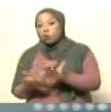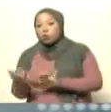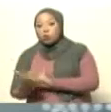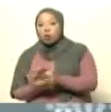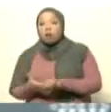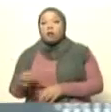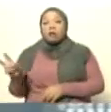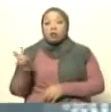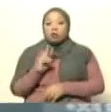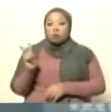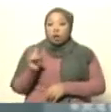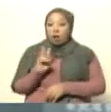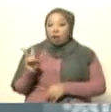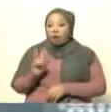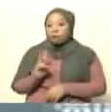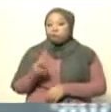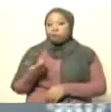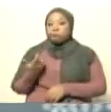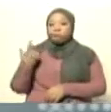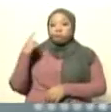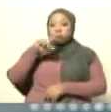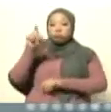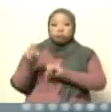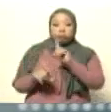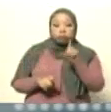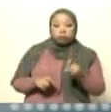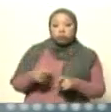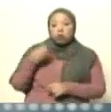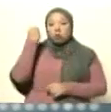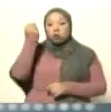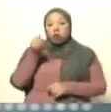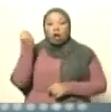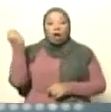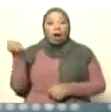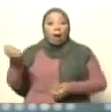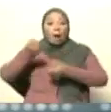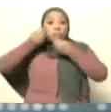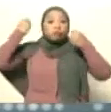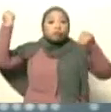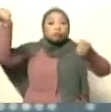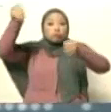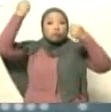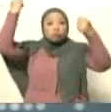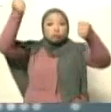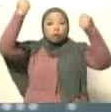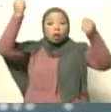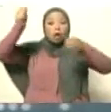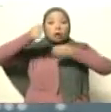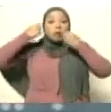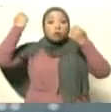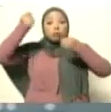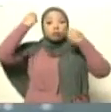Venezuela, y el pueblo y la Fuerza Armada se unen reclamando la presencia del comandante Hugo Chávez.